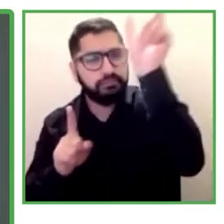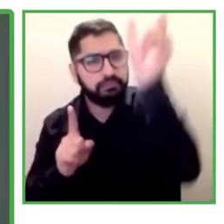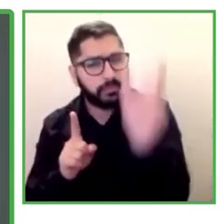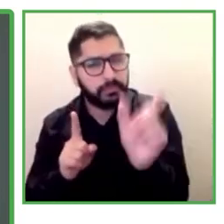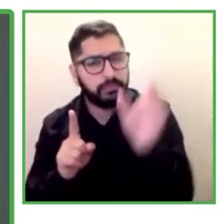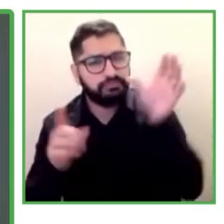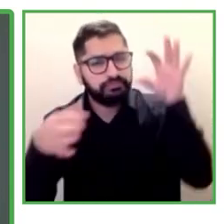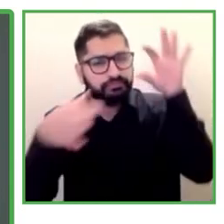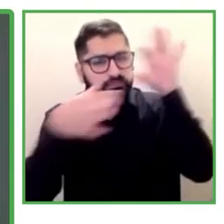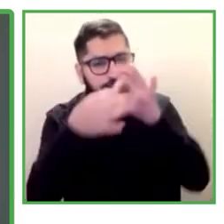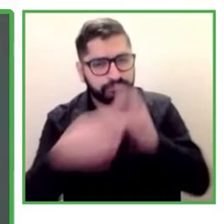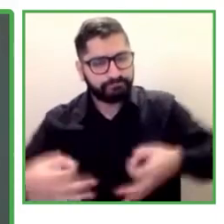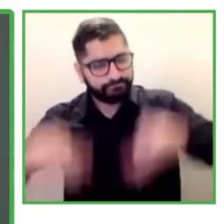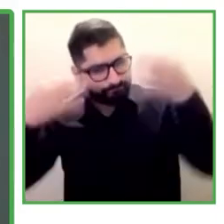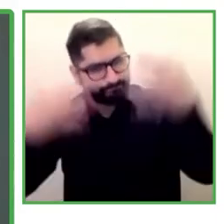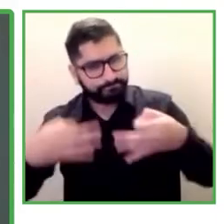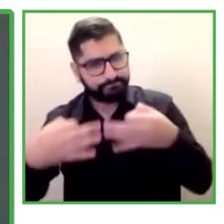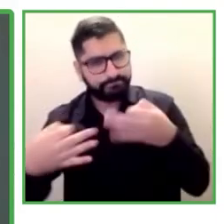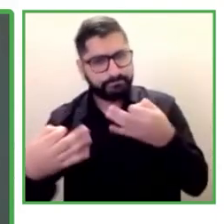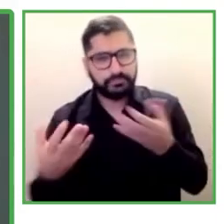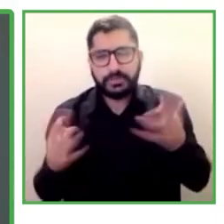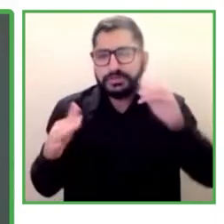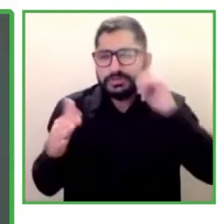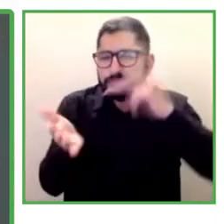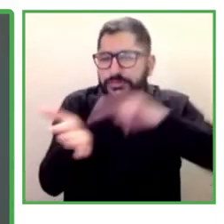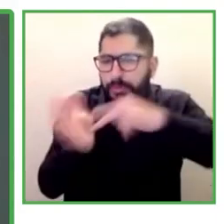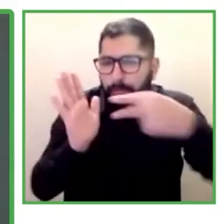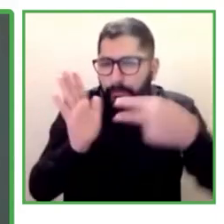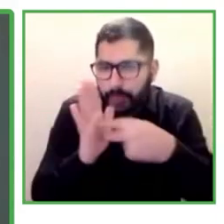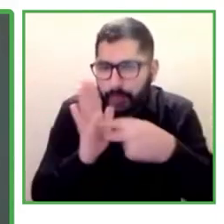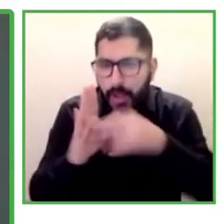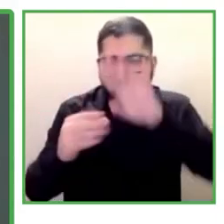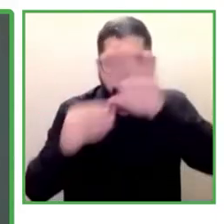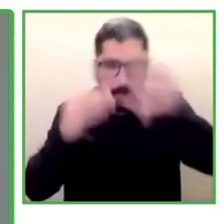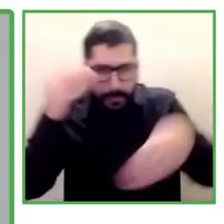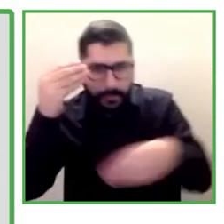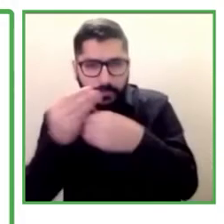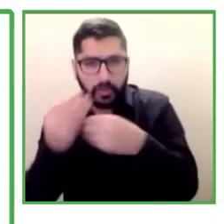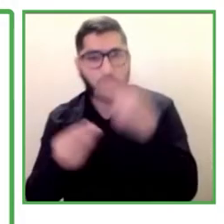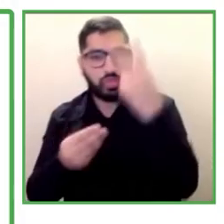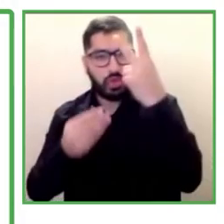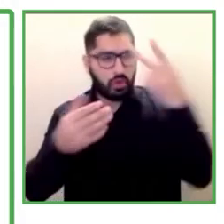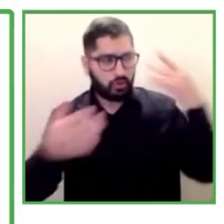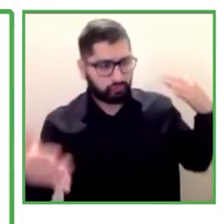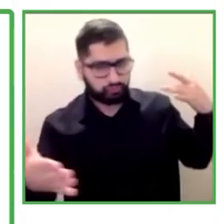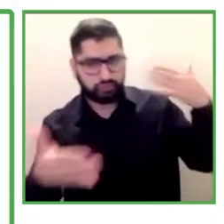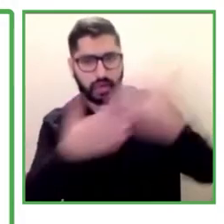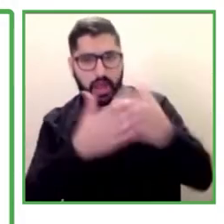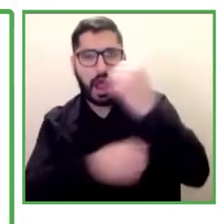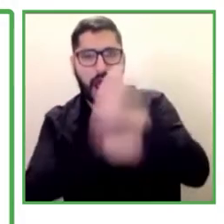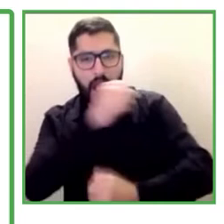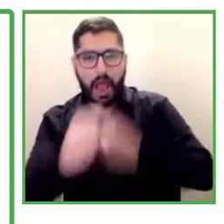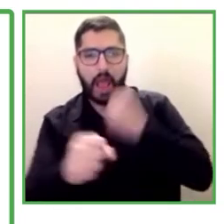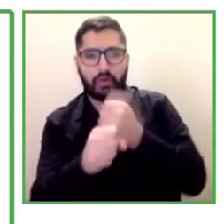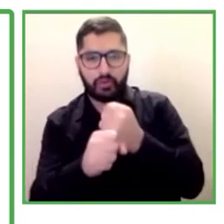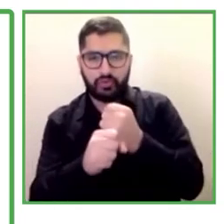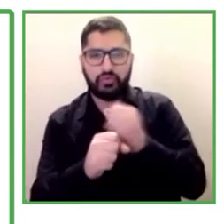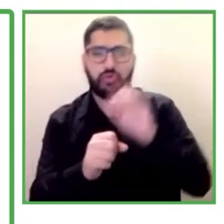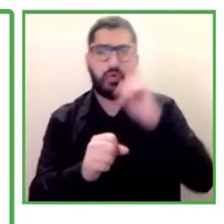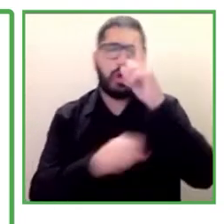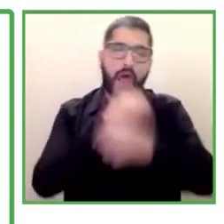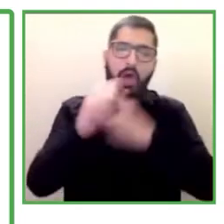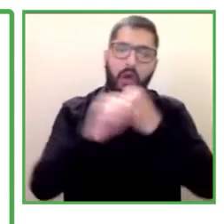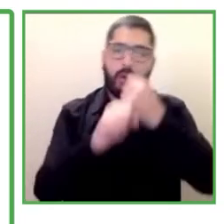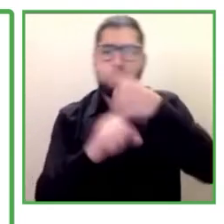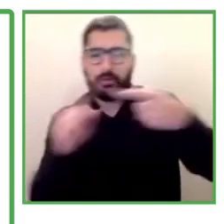ha consistido la implementación en estos 2 años, año y medio en realidad. Y también las lecciones que hemos ido aprendiendo y que